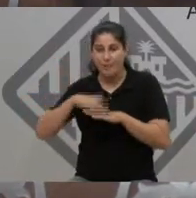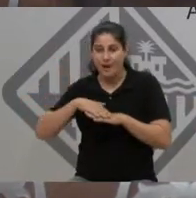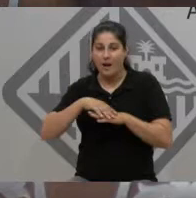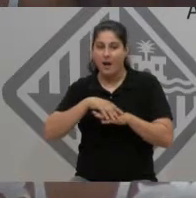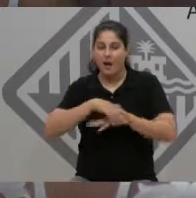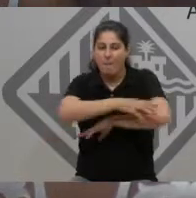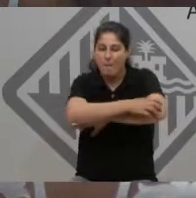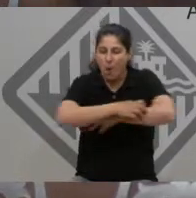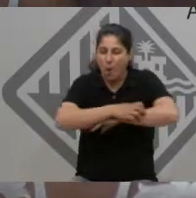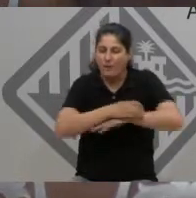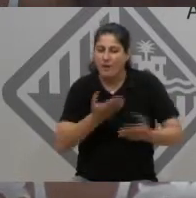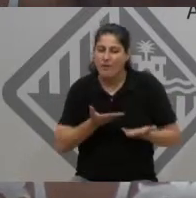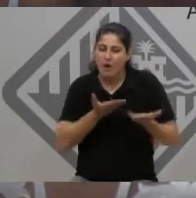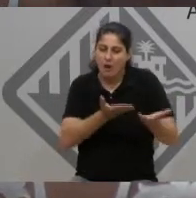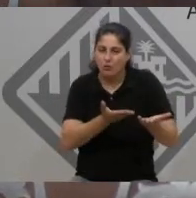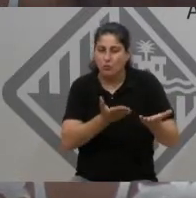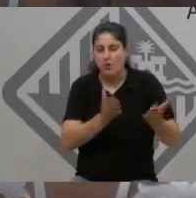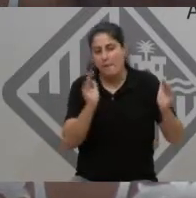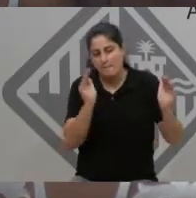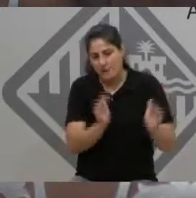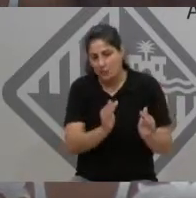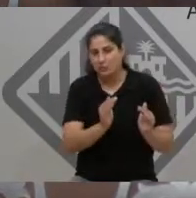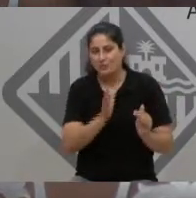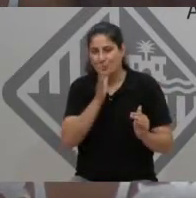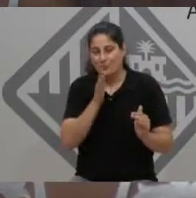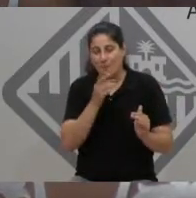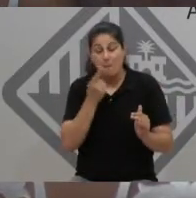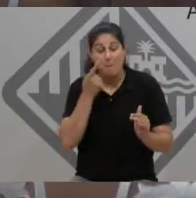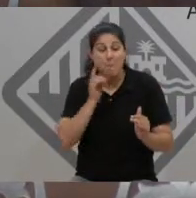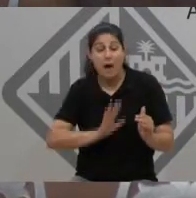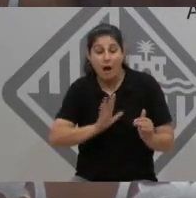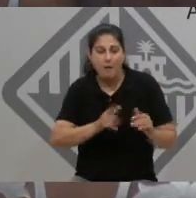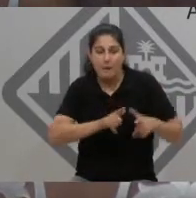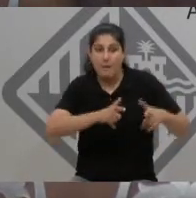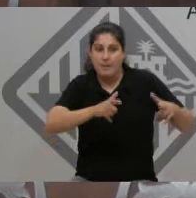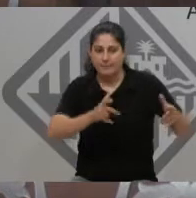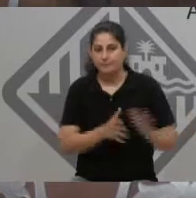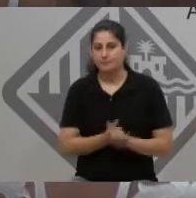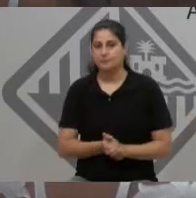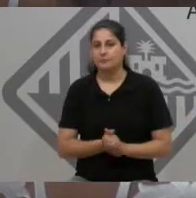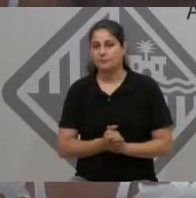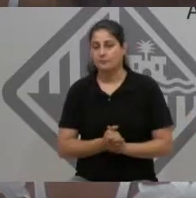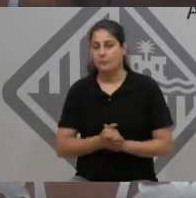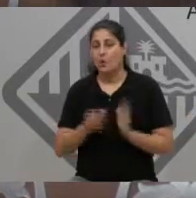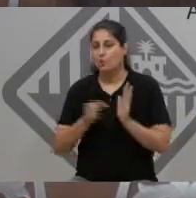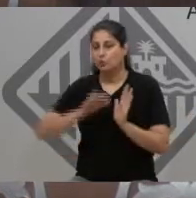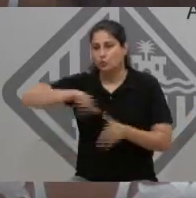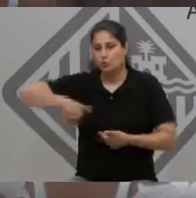esta problemática que vemos que está aumentando en nuestra ciudad. Y por último